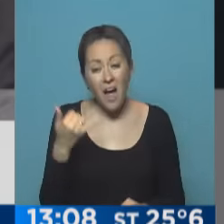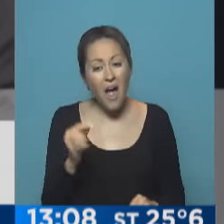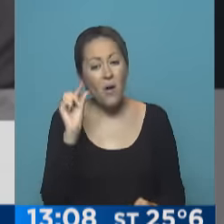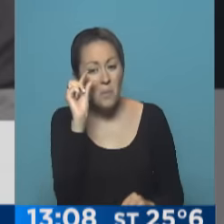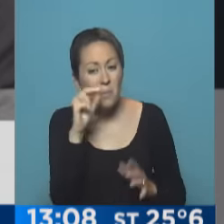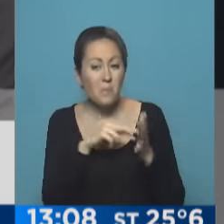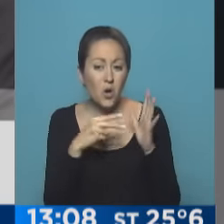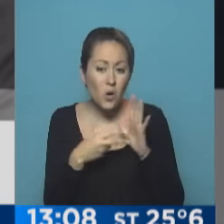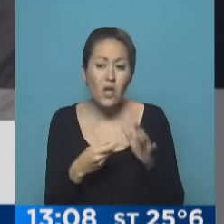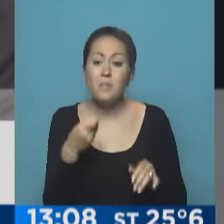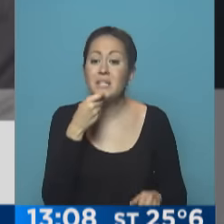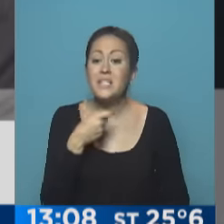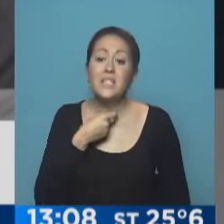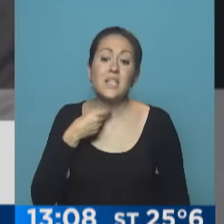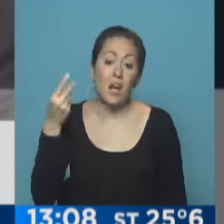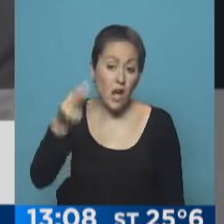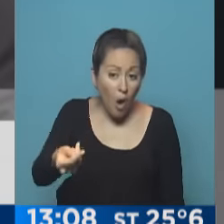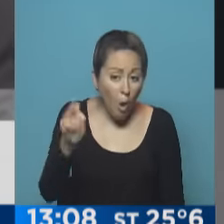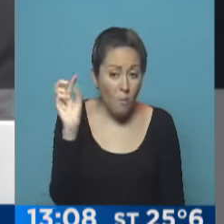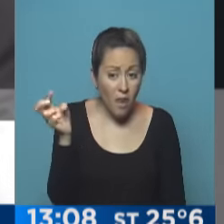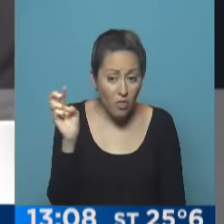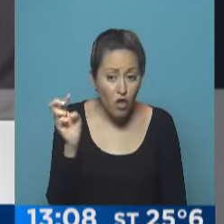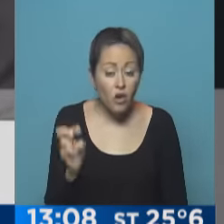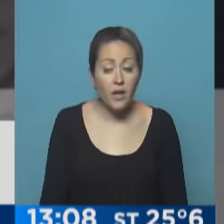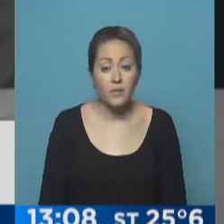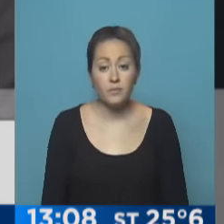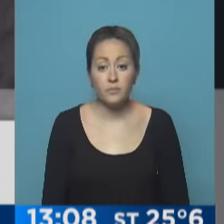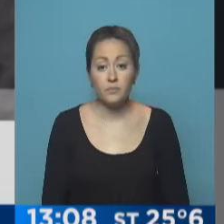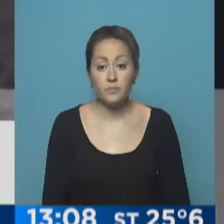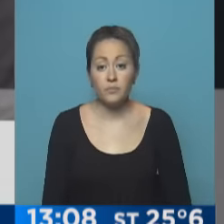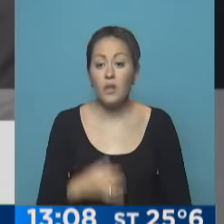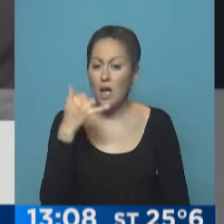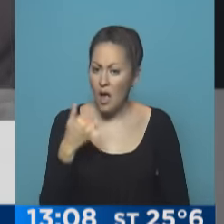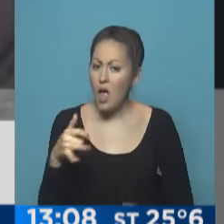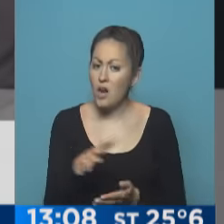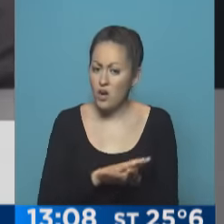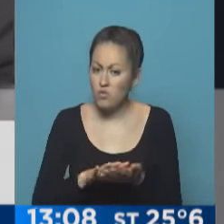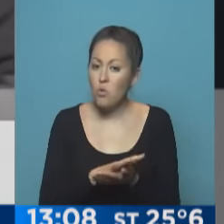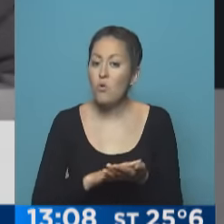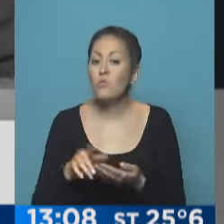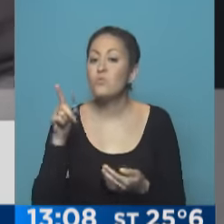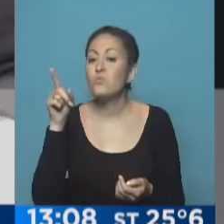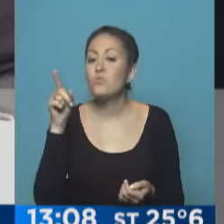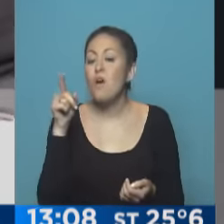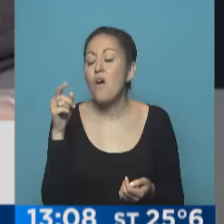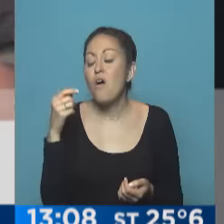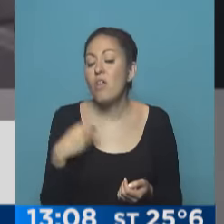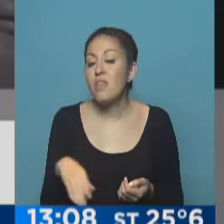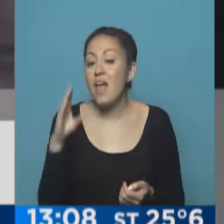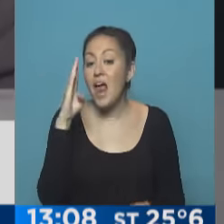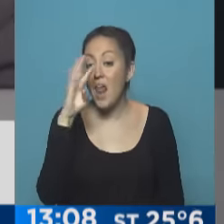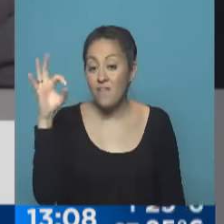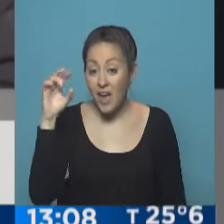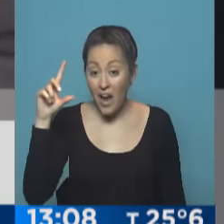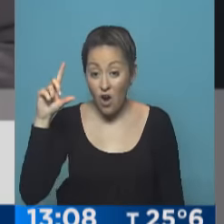los bancos para quienes van a comprar eh dólares inclusive ya hay una resolución una circular del Banco Central que establece lo que hasta